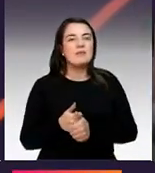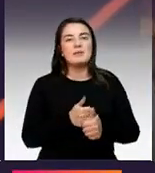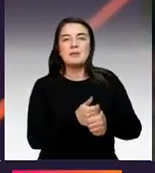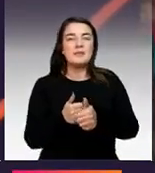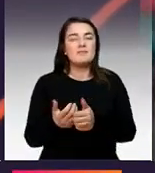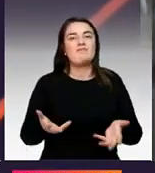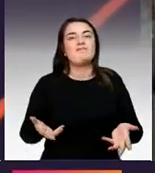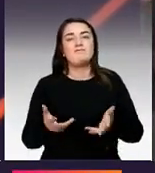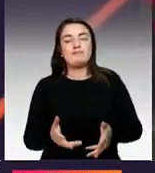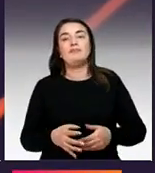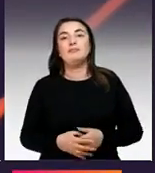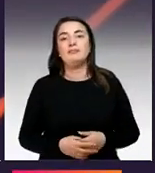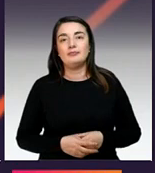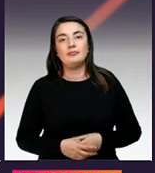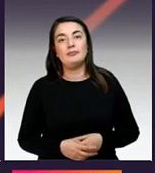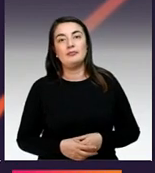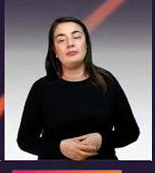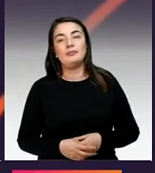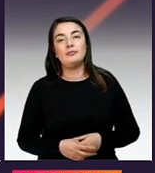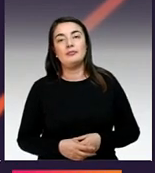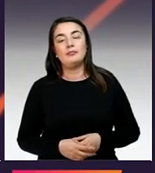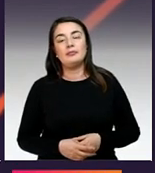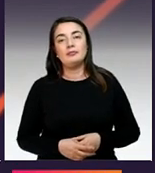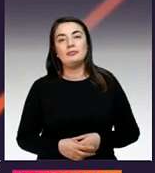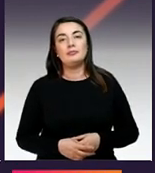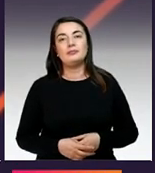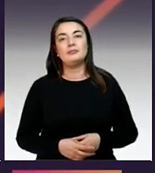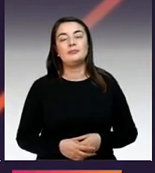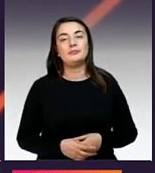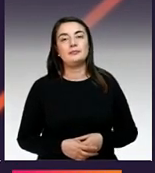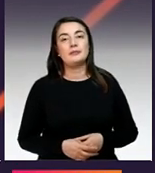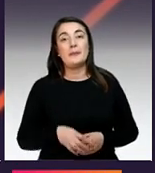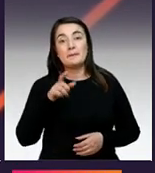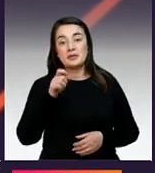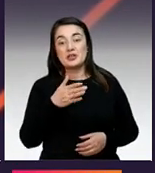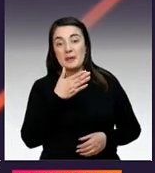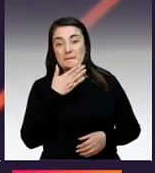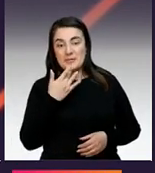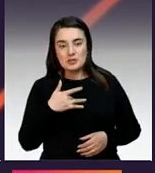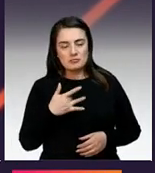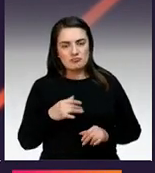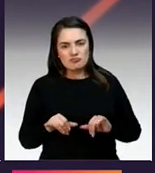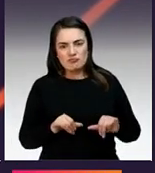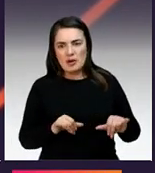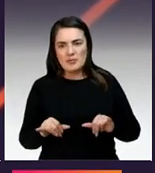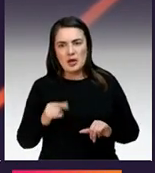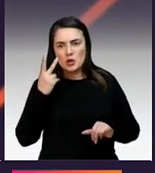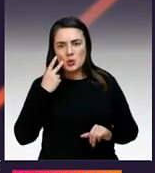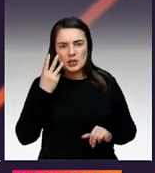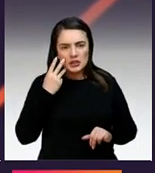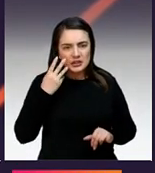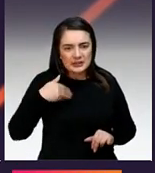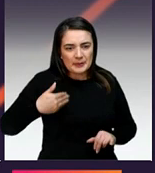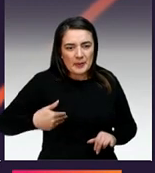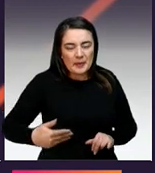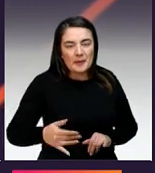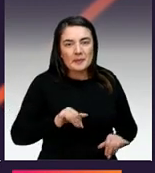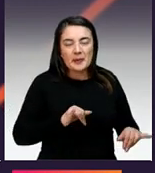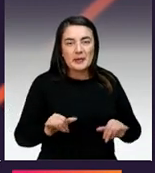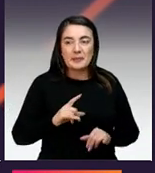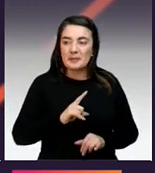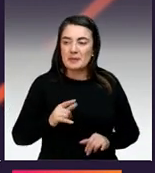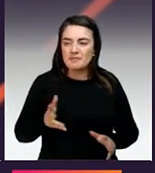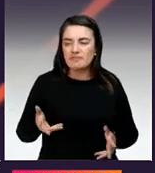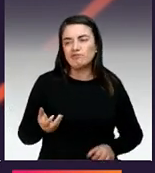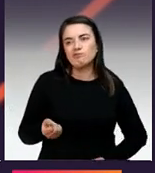el mejor que se vaya presentando día tras día creo que le iremos a